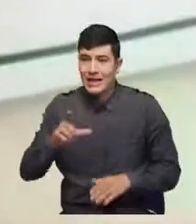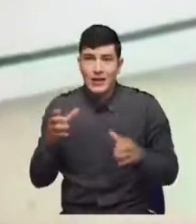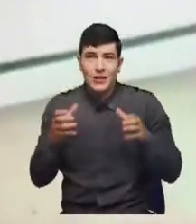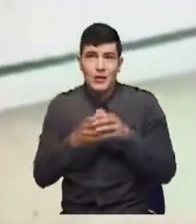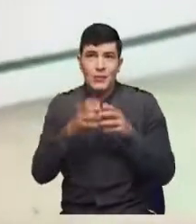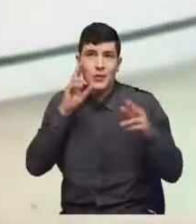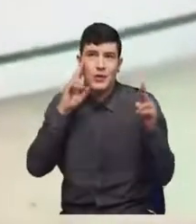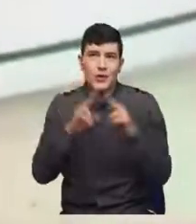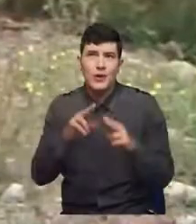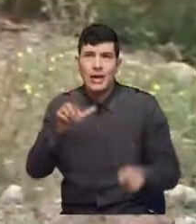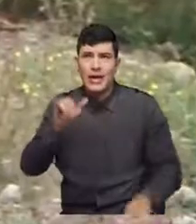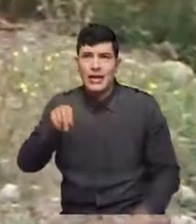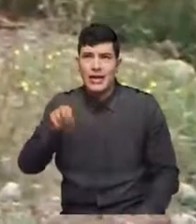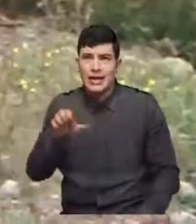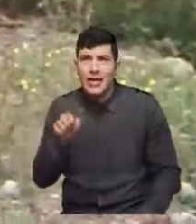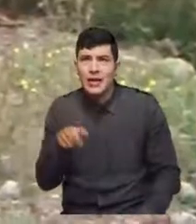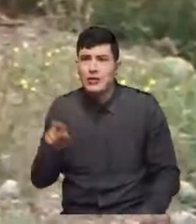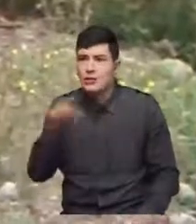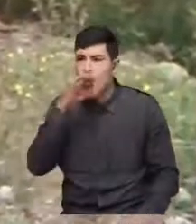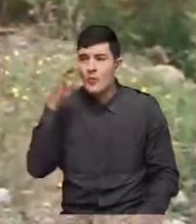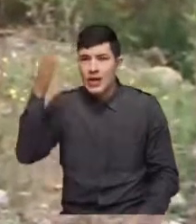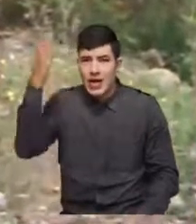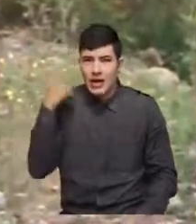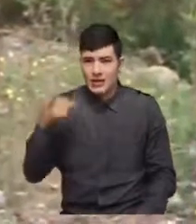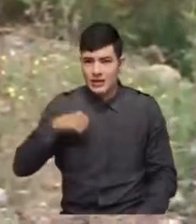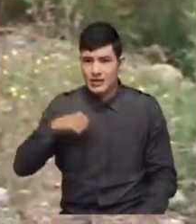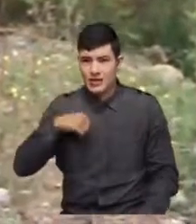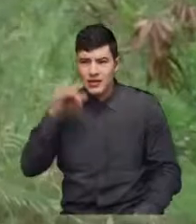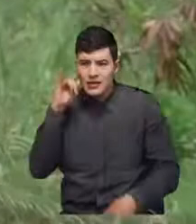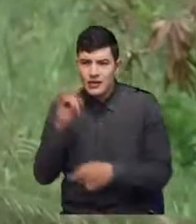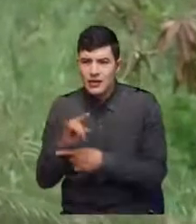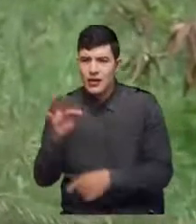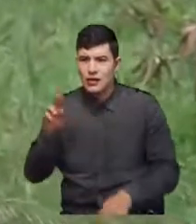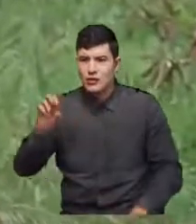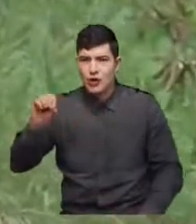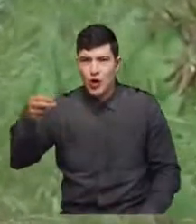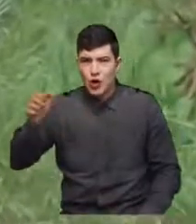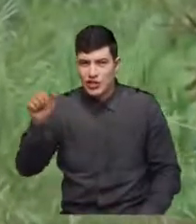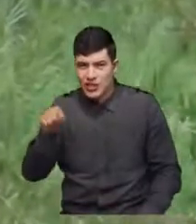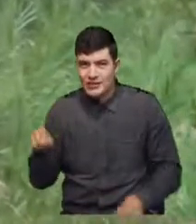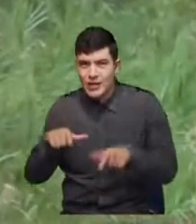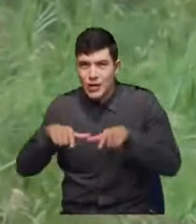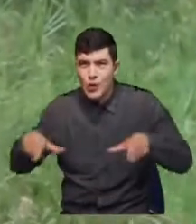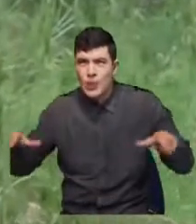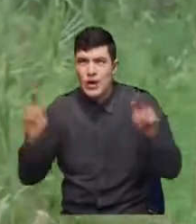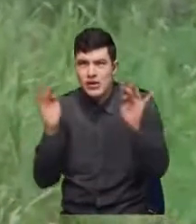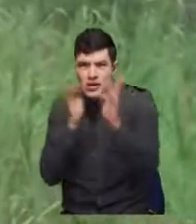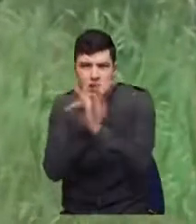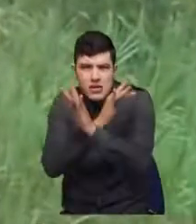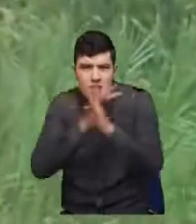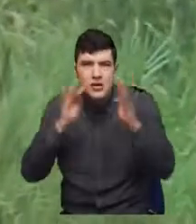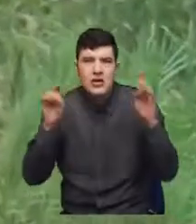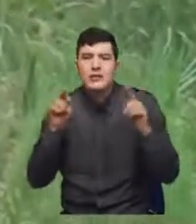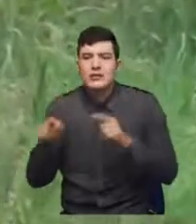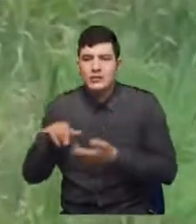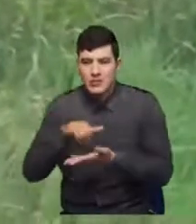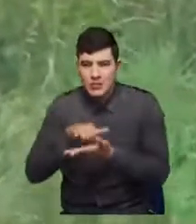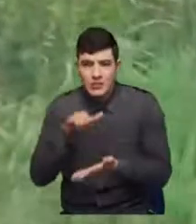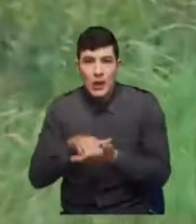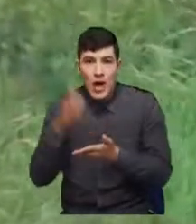conocido como la línea quienes tienen el dominio en las trochas con el cobro de extorsiones y la comisión de varios homicidios